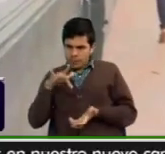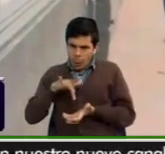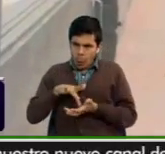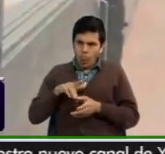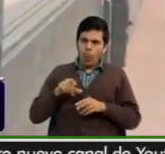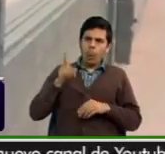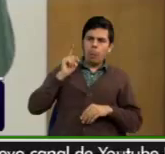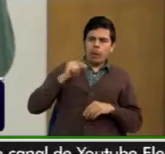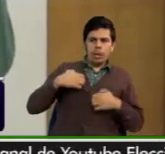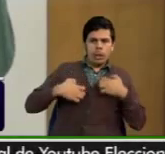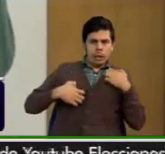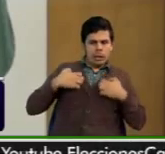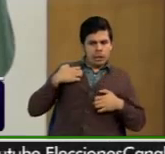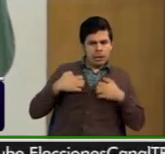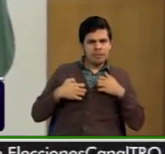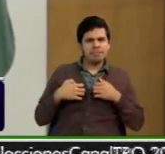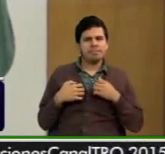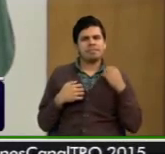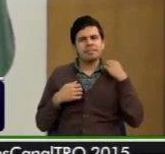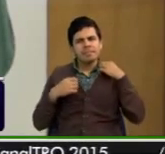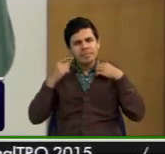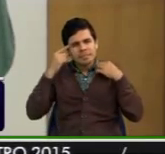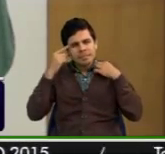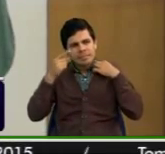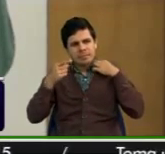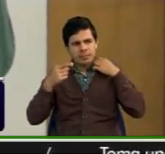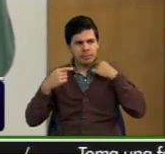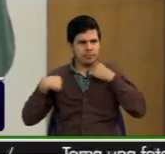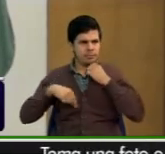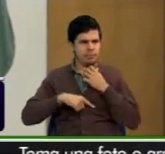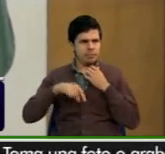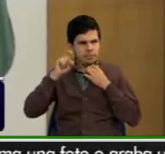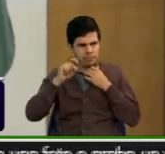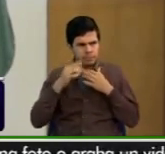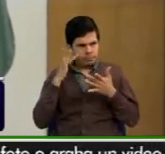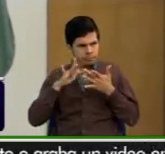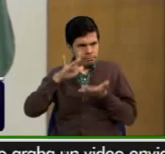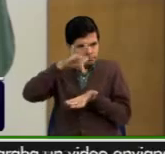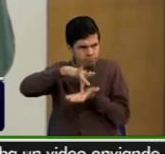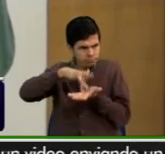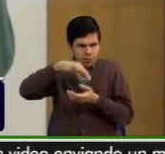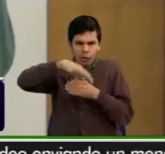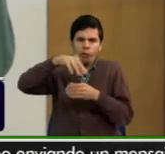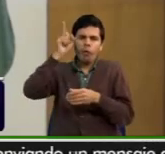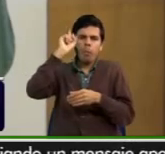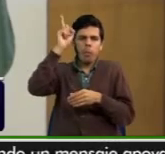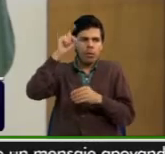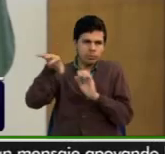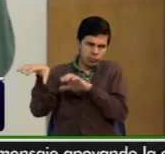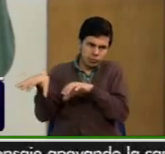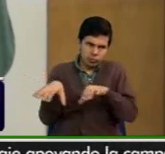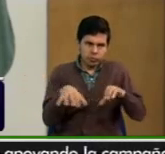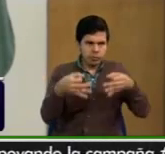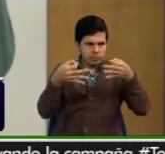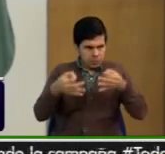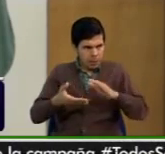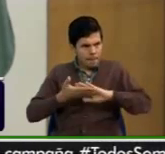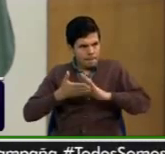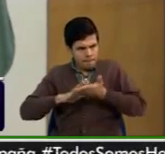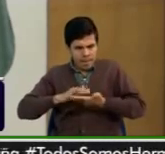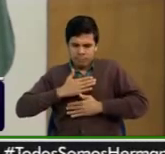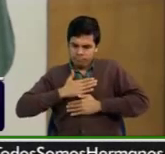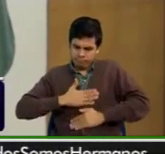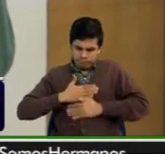los actos políticos. Se trata acá de que tengamos un certamen electoral que se desarrolle con plena paz,